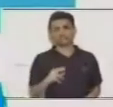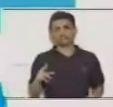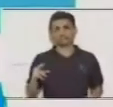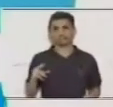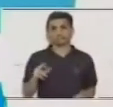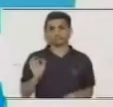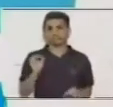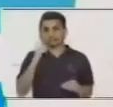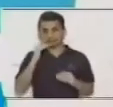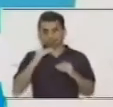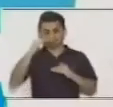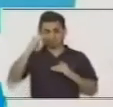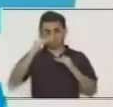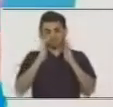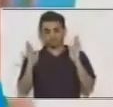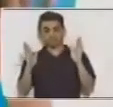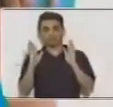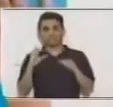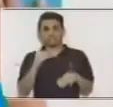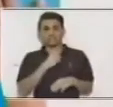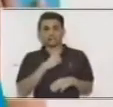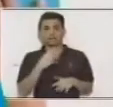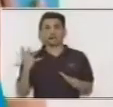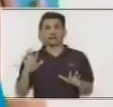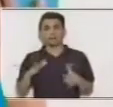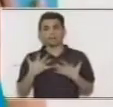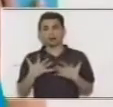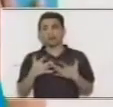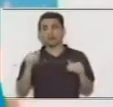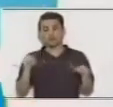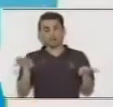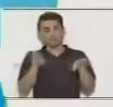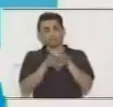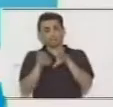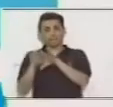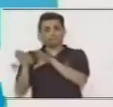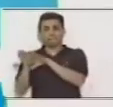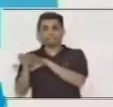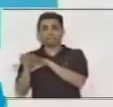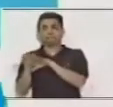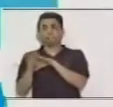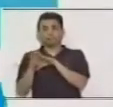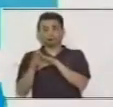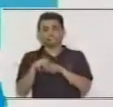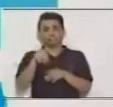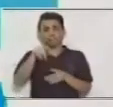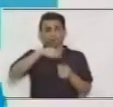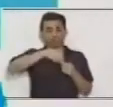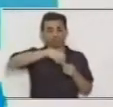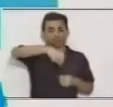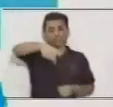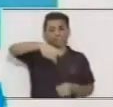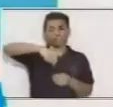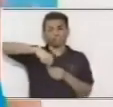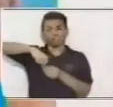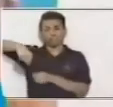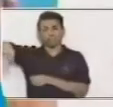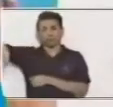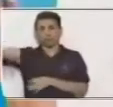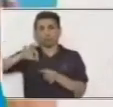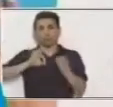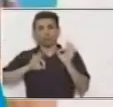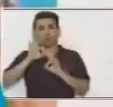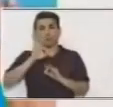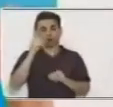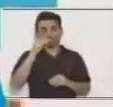Los adapté al tamaño que necesito y los voy a unir. Ya saben ustedes que los unen con su tape, con silicón,